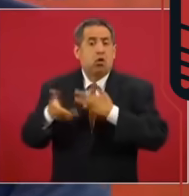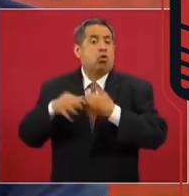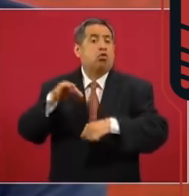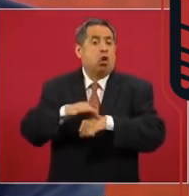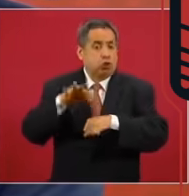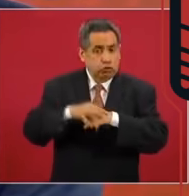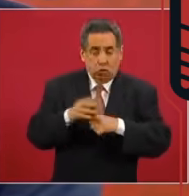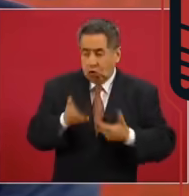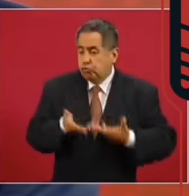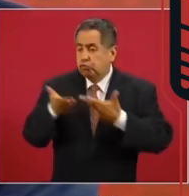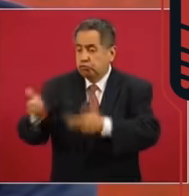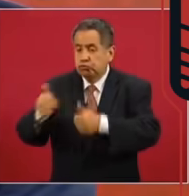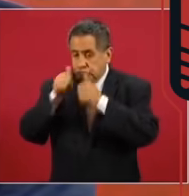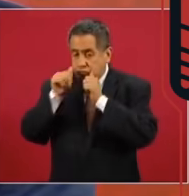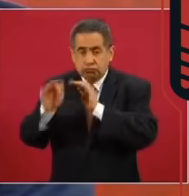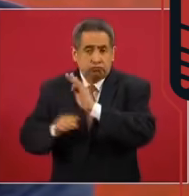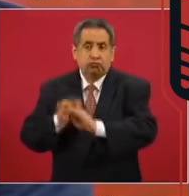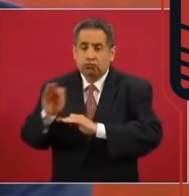médico